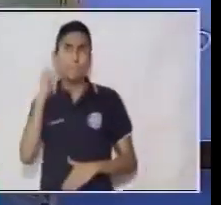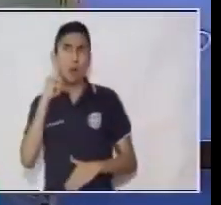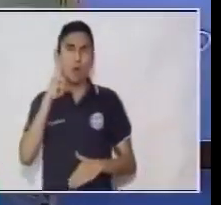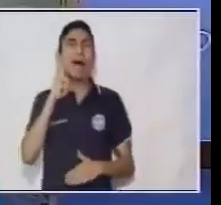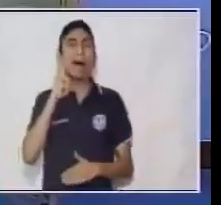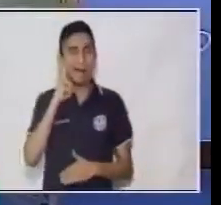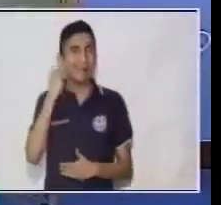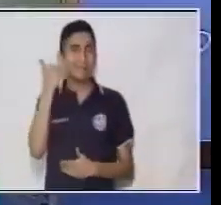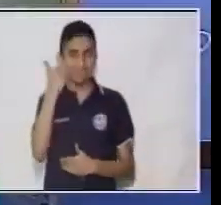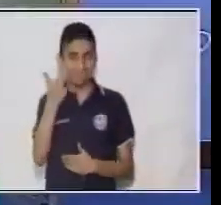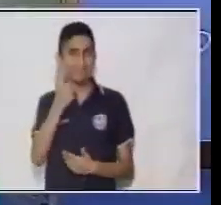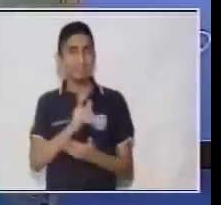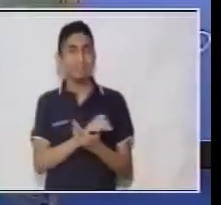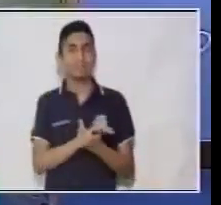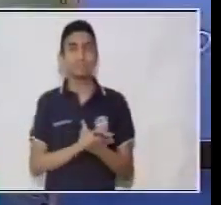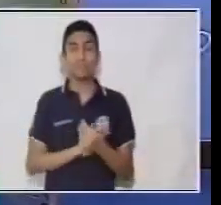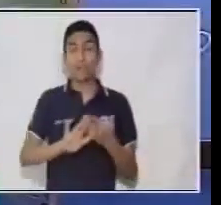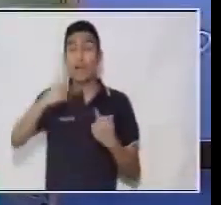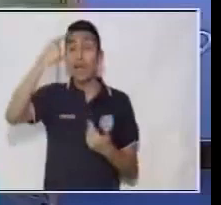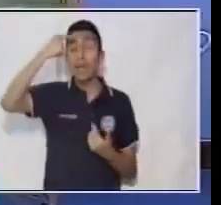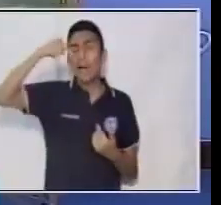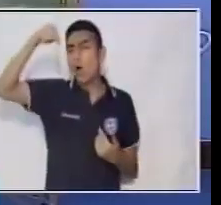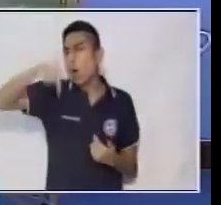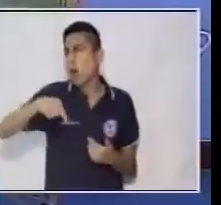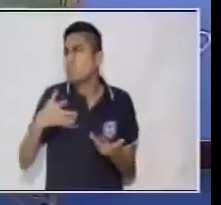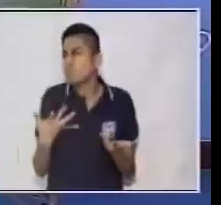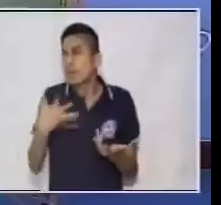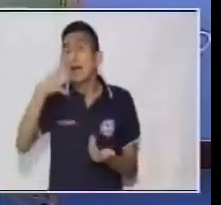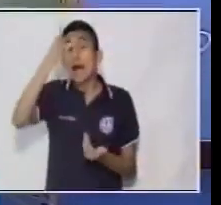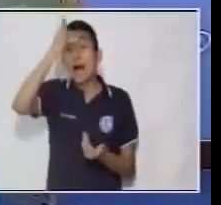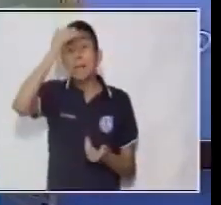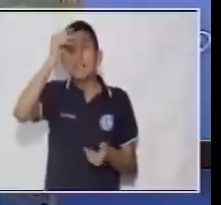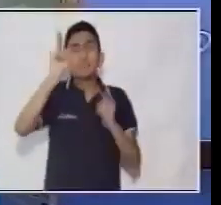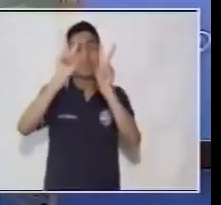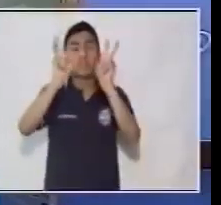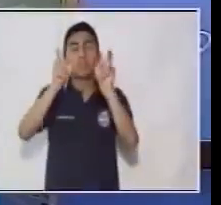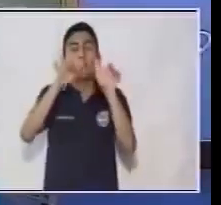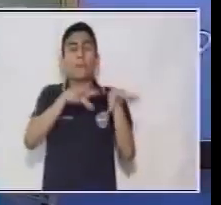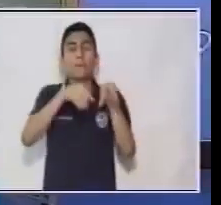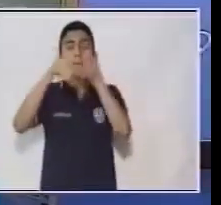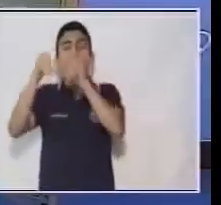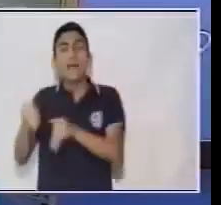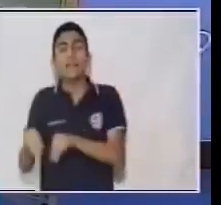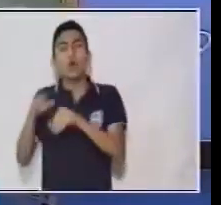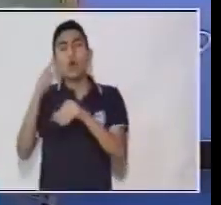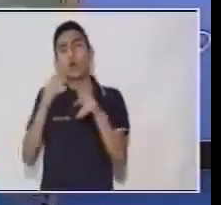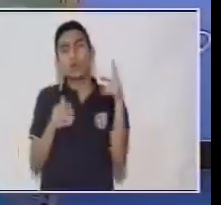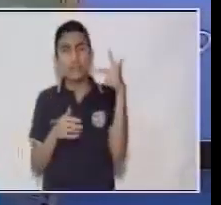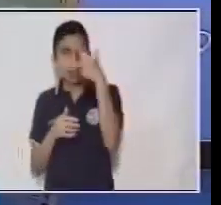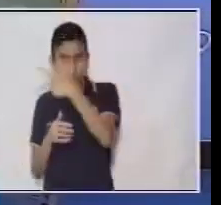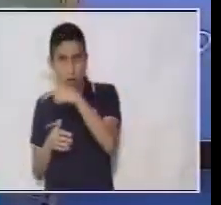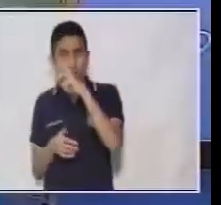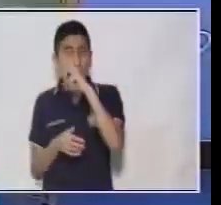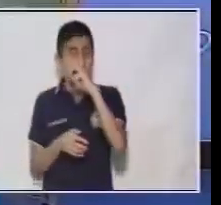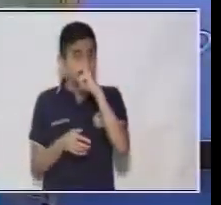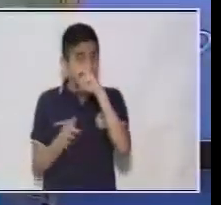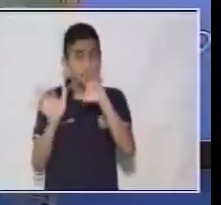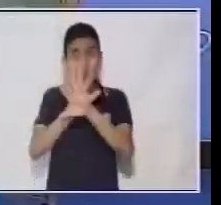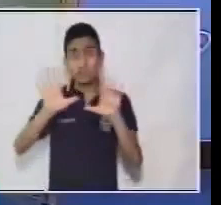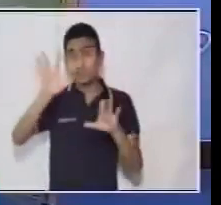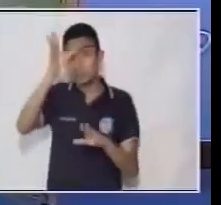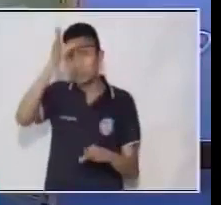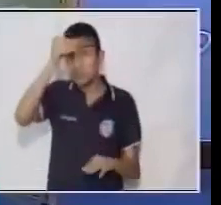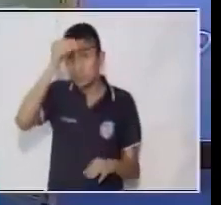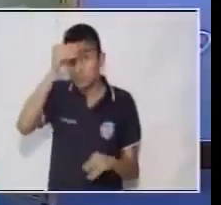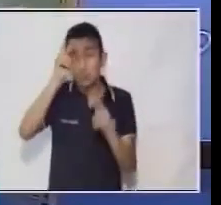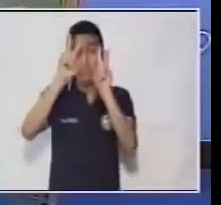de hoy aprendimos sobre los medios de transporte. Aprendimos que los medios de